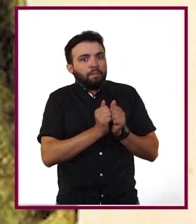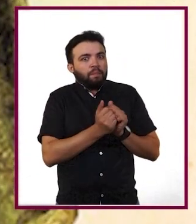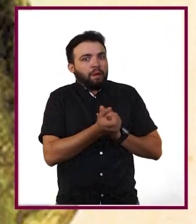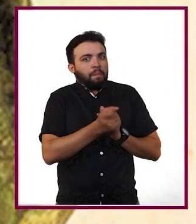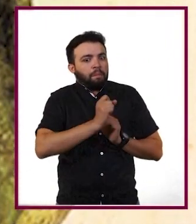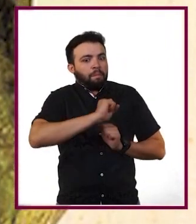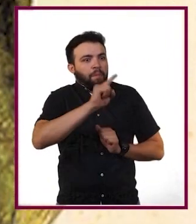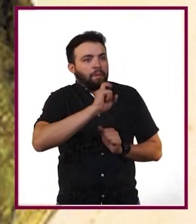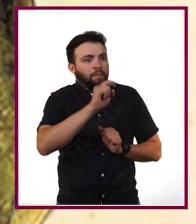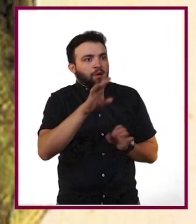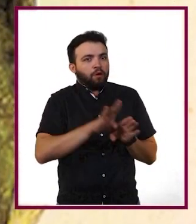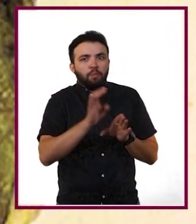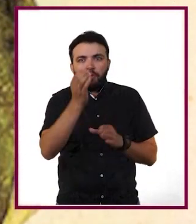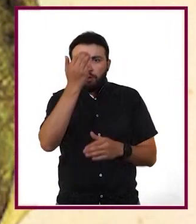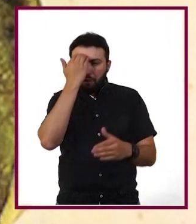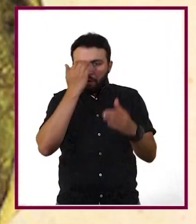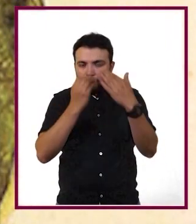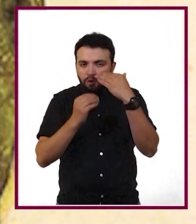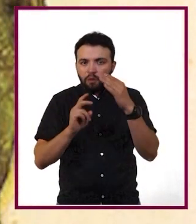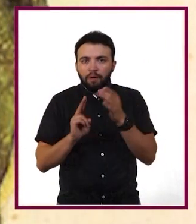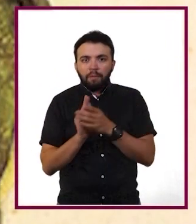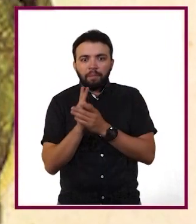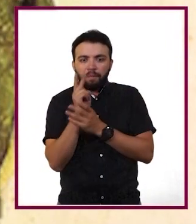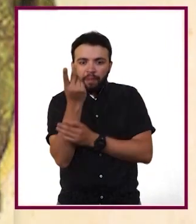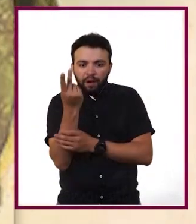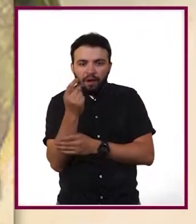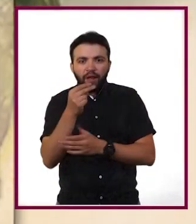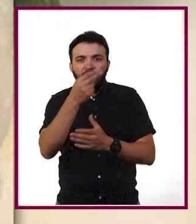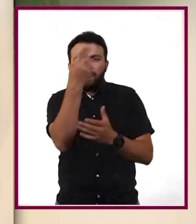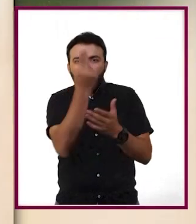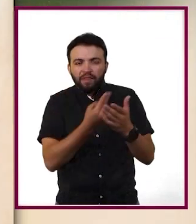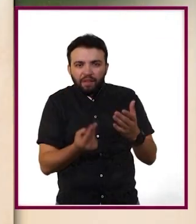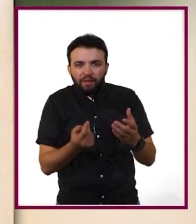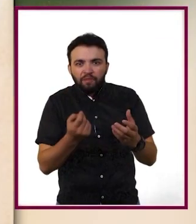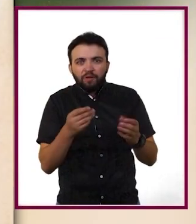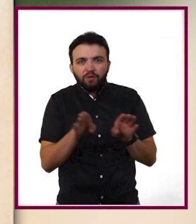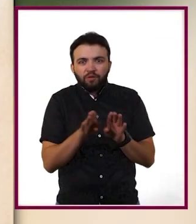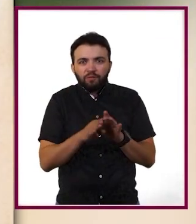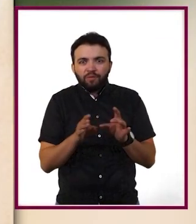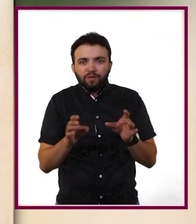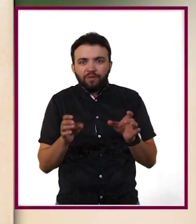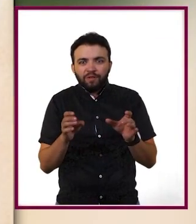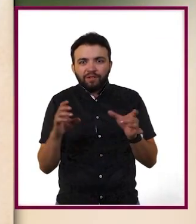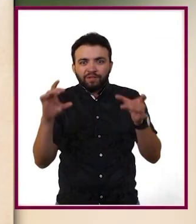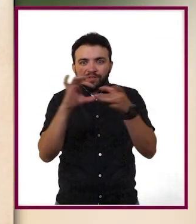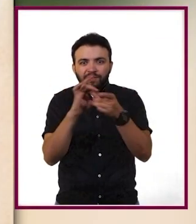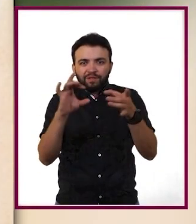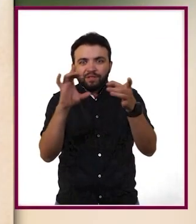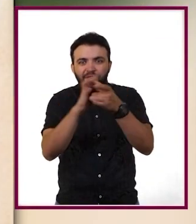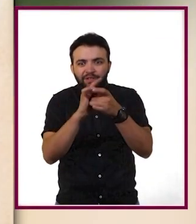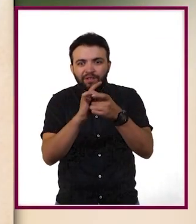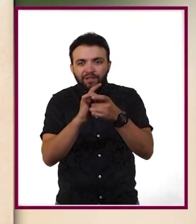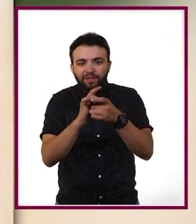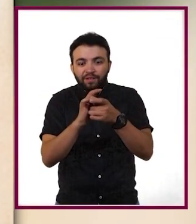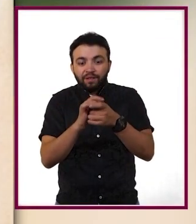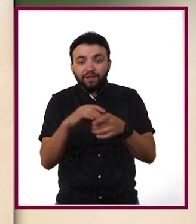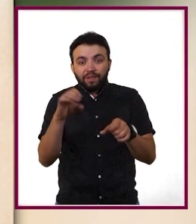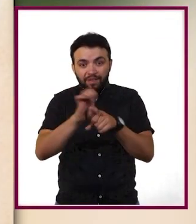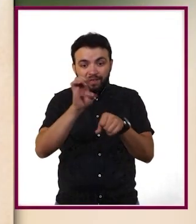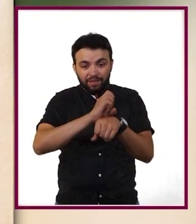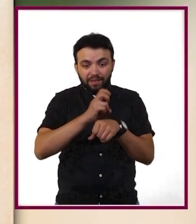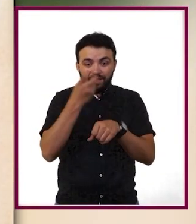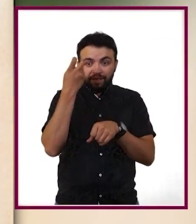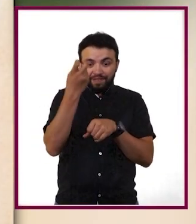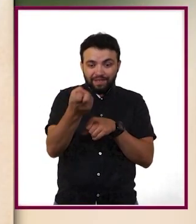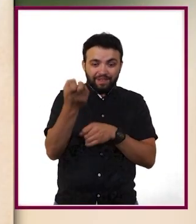entonces es tal el éxito y tal el prestigio que tiene Velasco como conocedor de plantas y como conocedor del dibujo y la cuestión